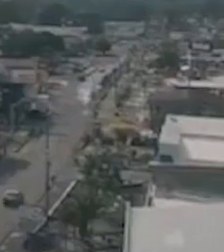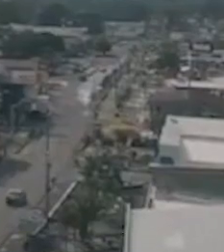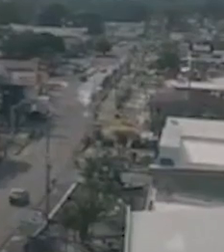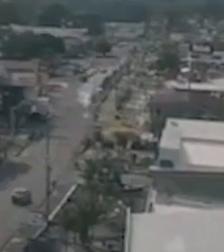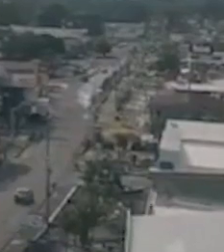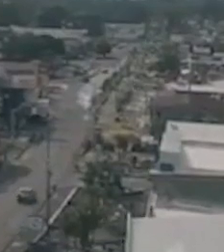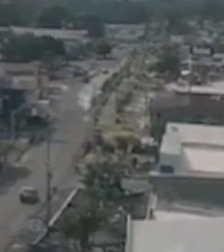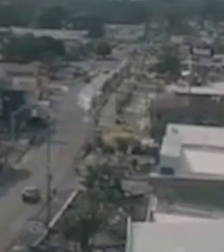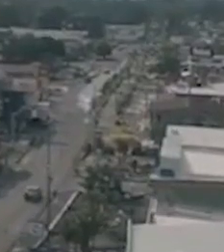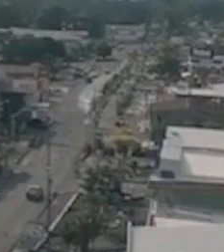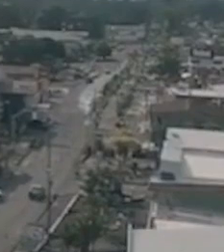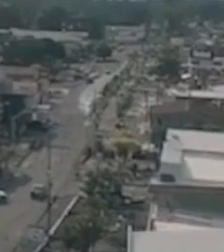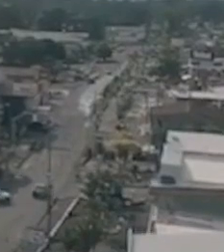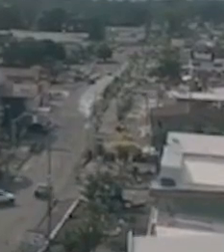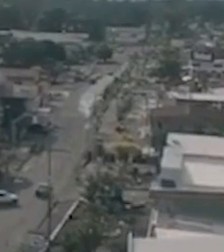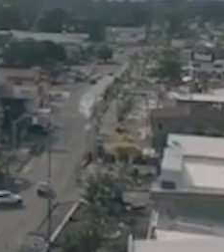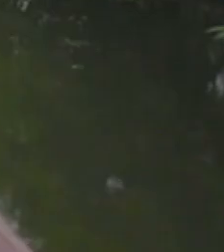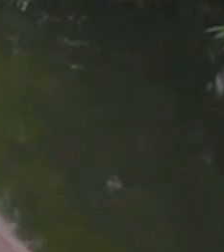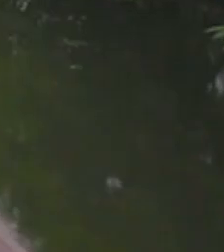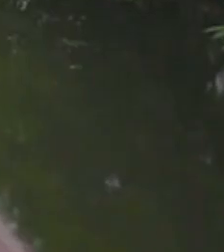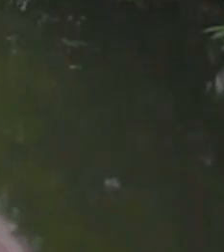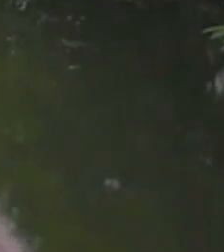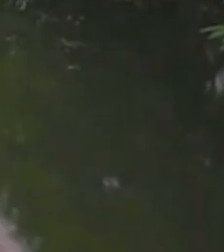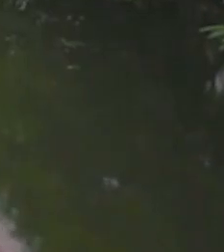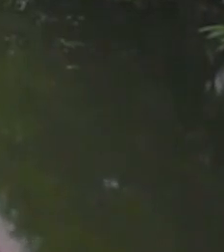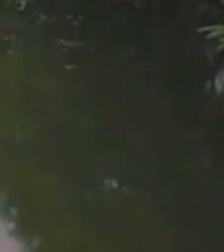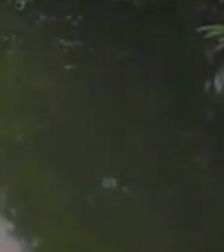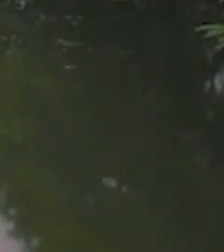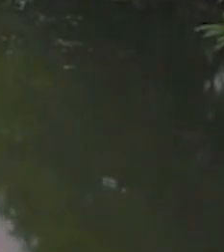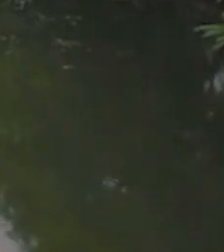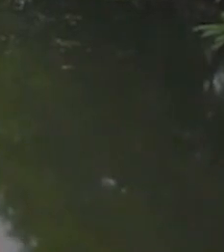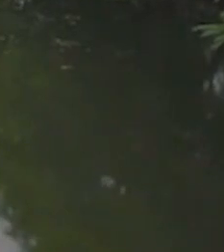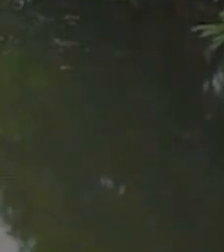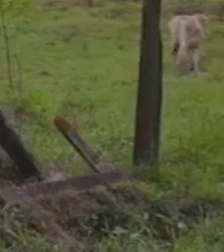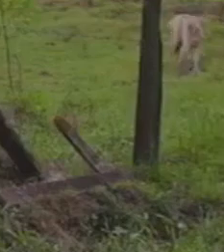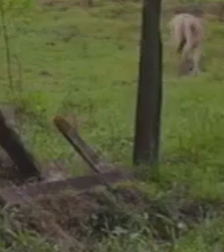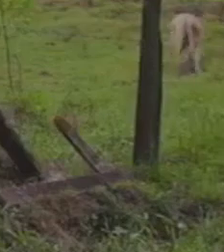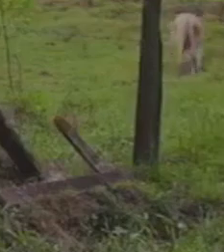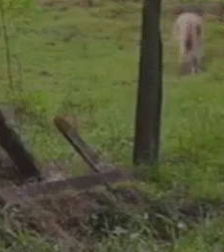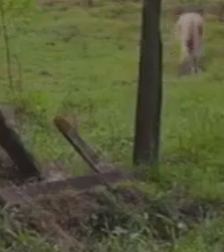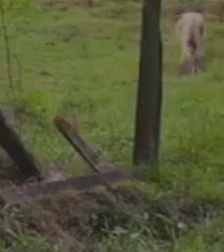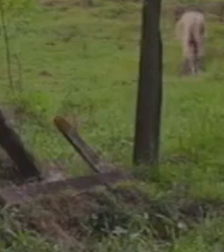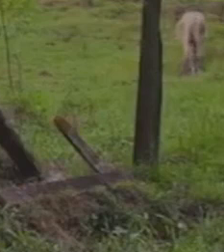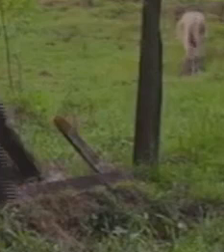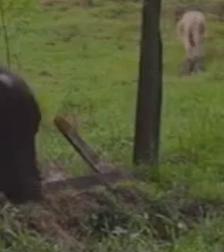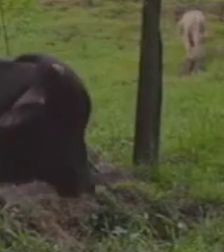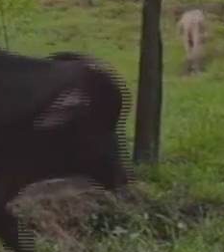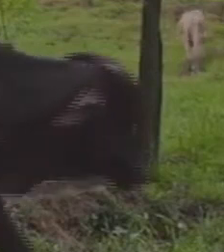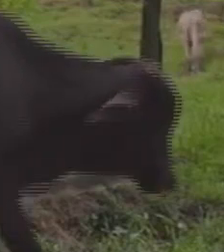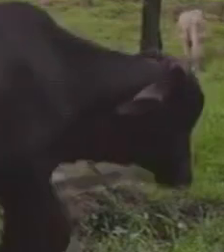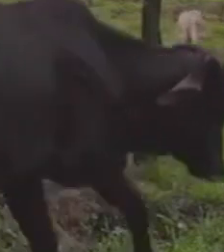mañana. Y Somos Pocosí, el jueves 8 a las 10:50 de la noche y el domingo 11 a